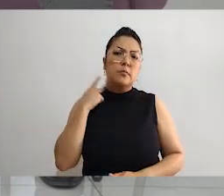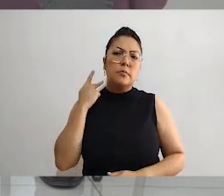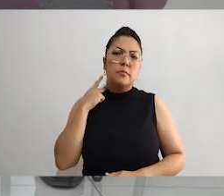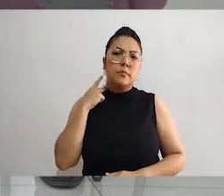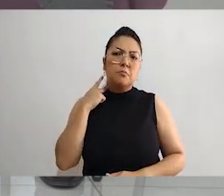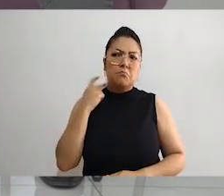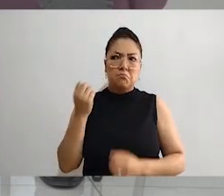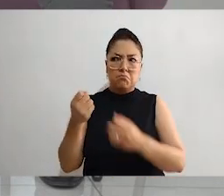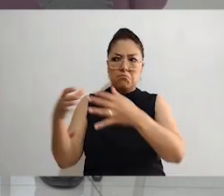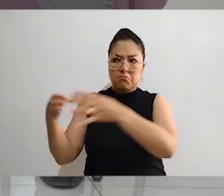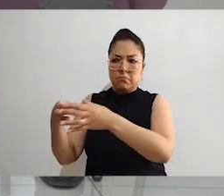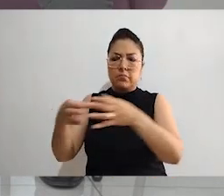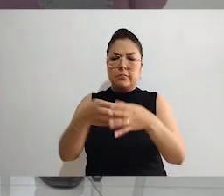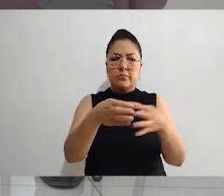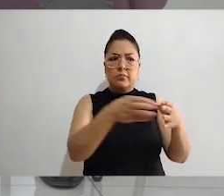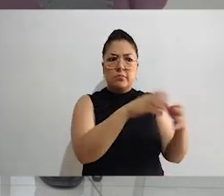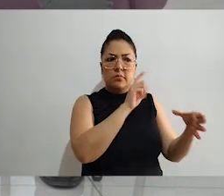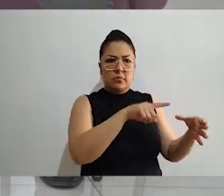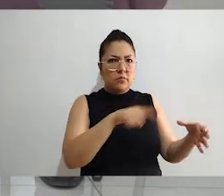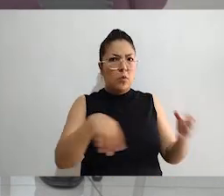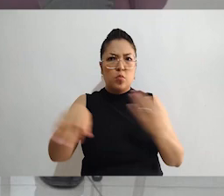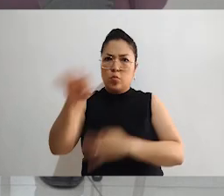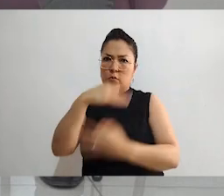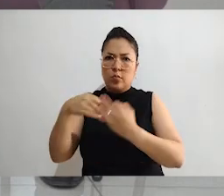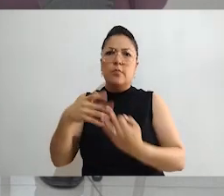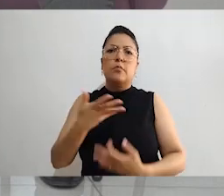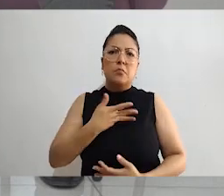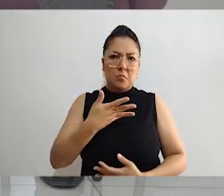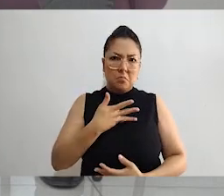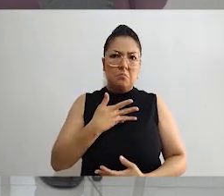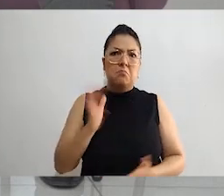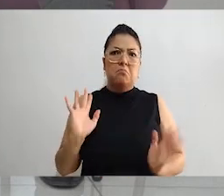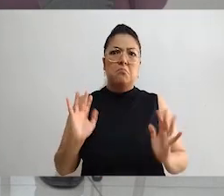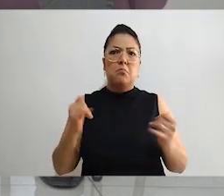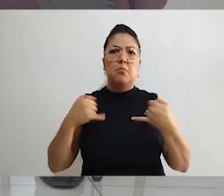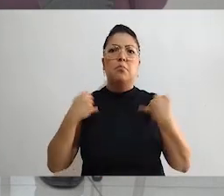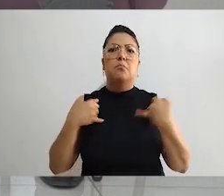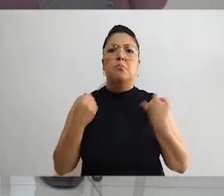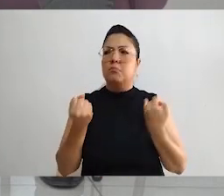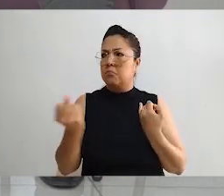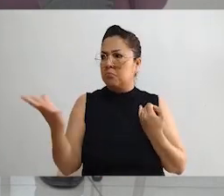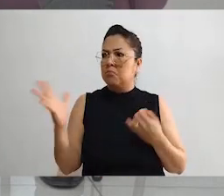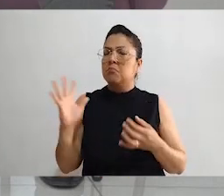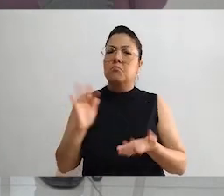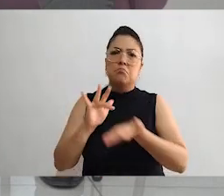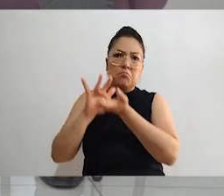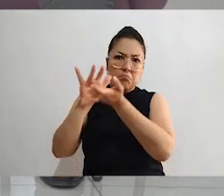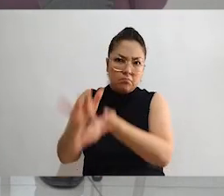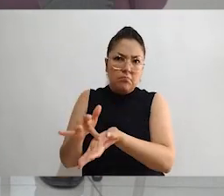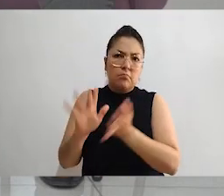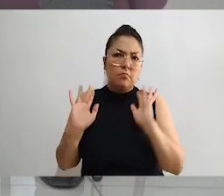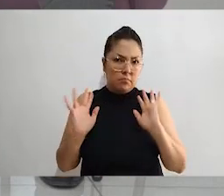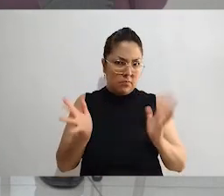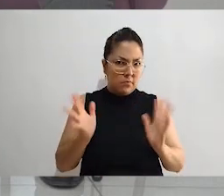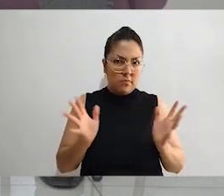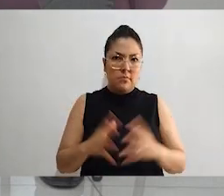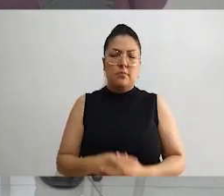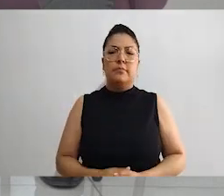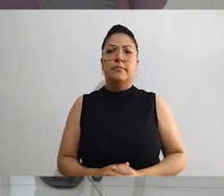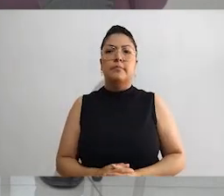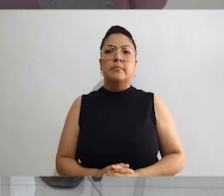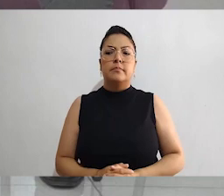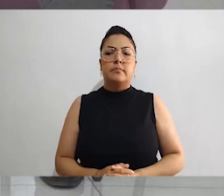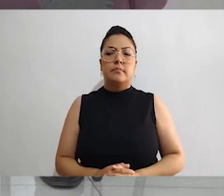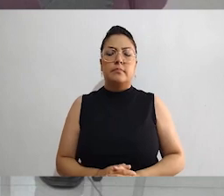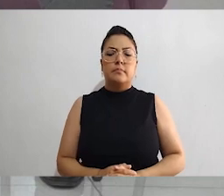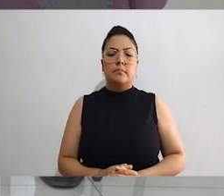mecanismos de acceso de los jóvenes. En todos los partidos tienen sus propios sectores juveniles, tienen la manera en